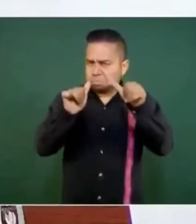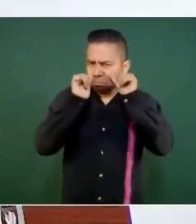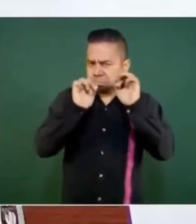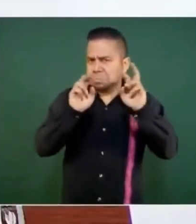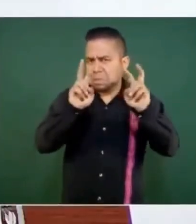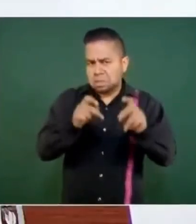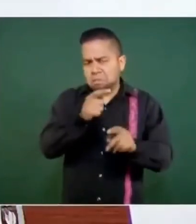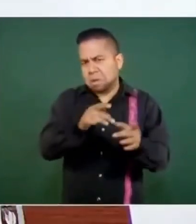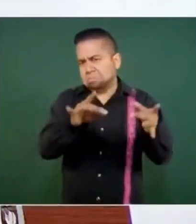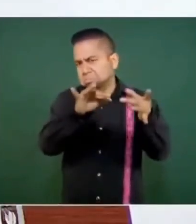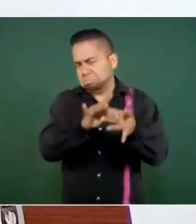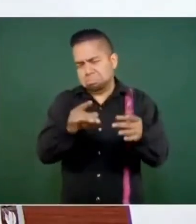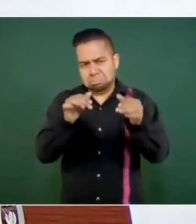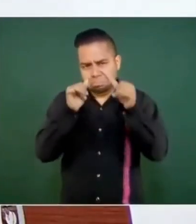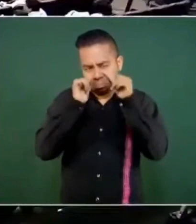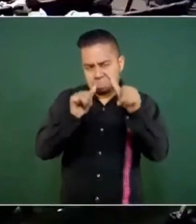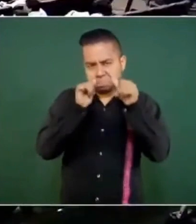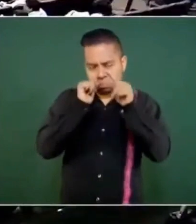tema.